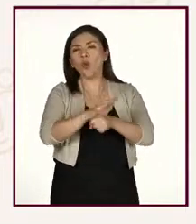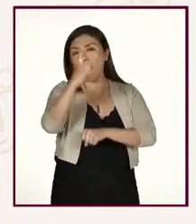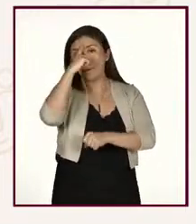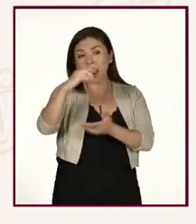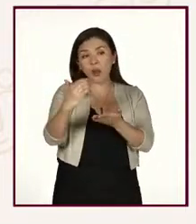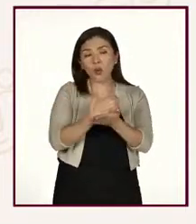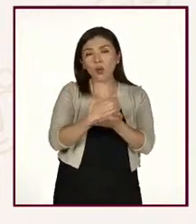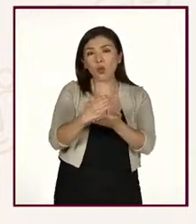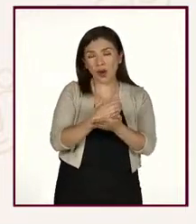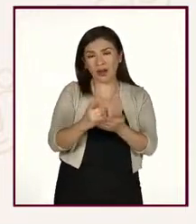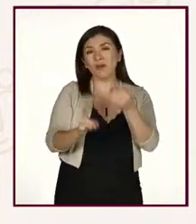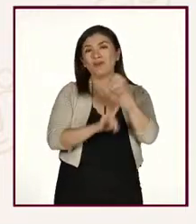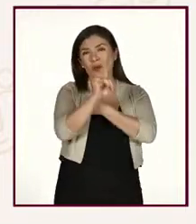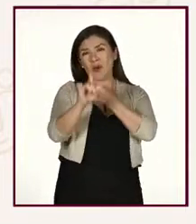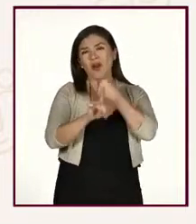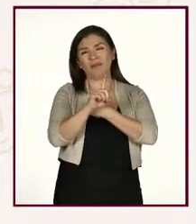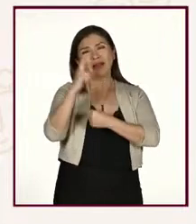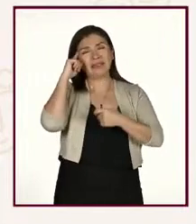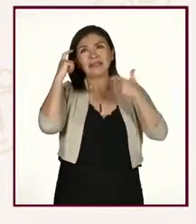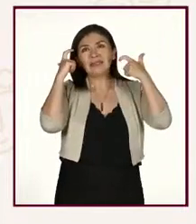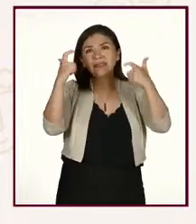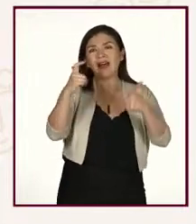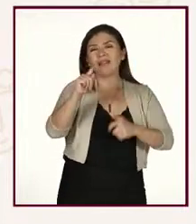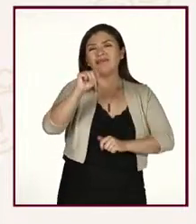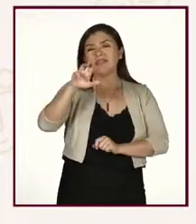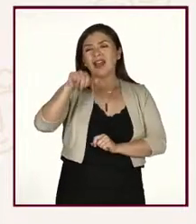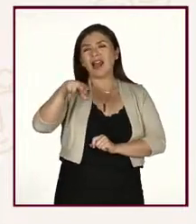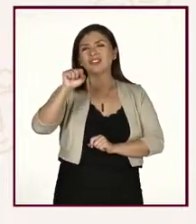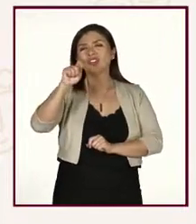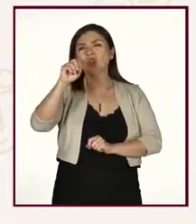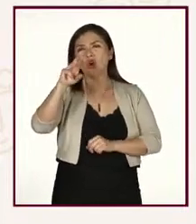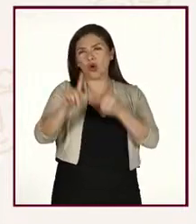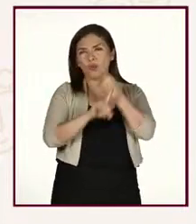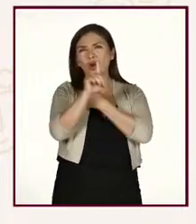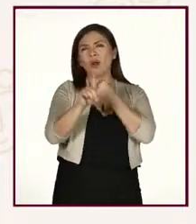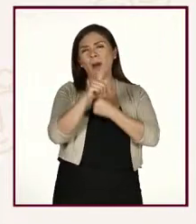el trastorno de ansiedad generalizada con síntomas